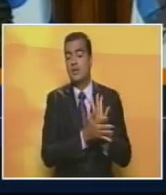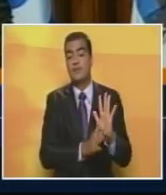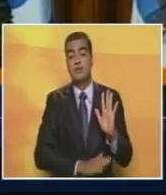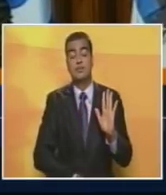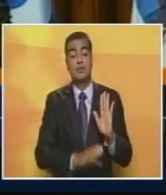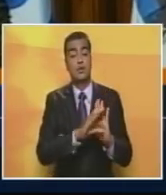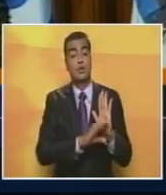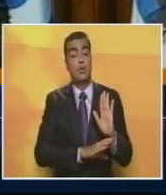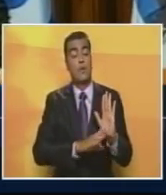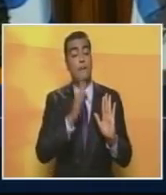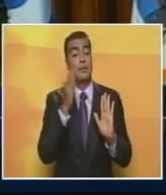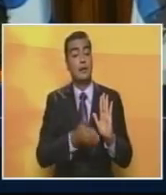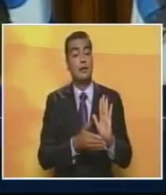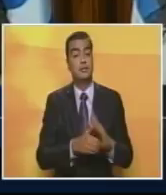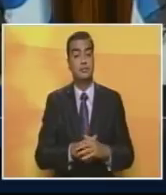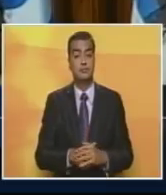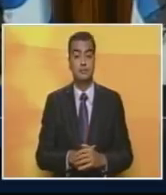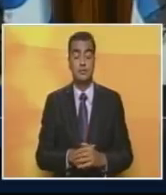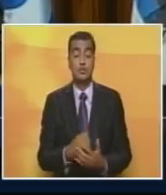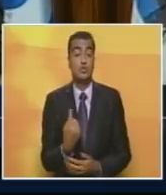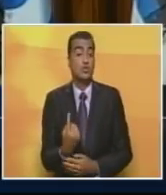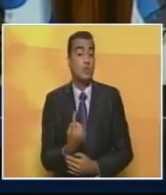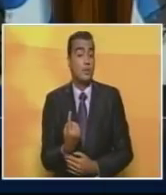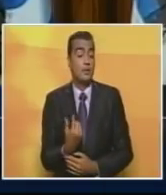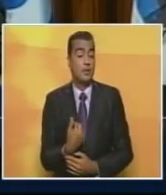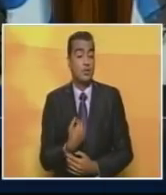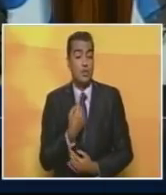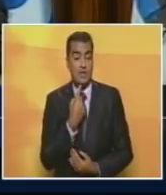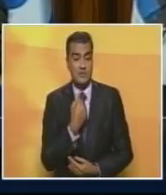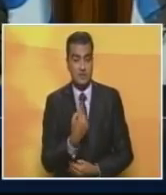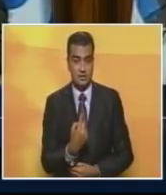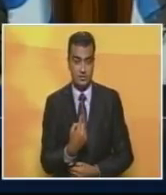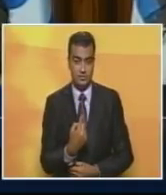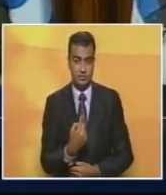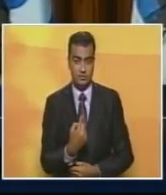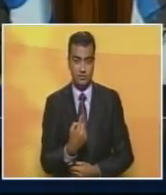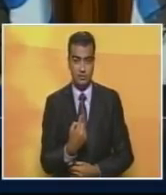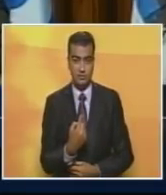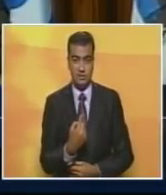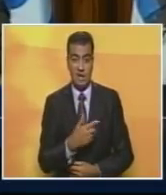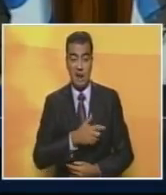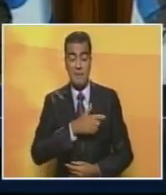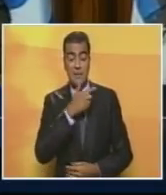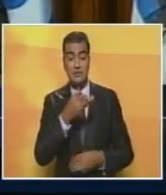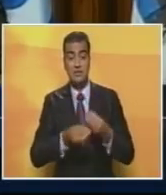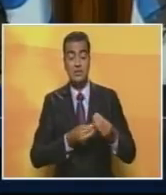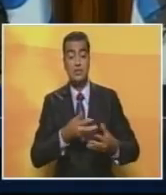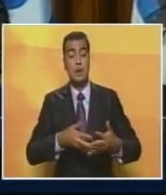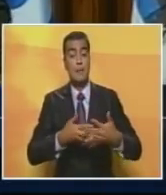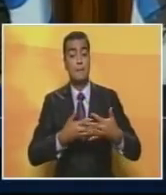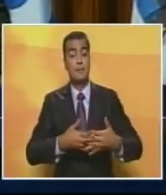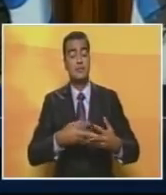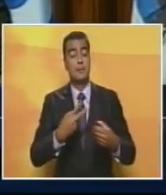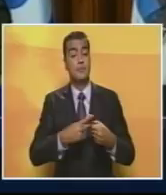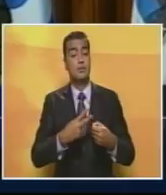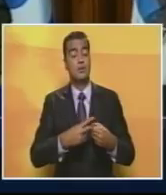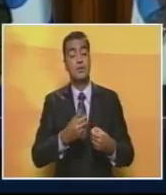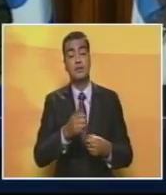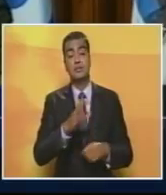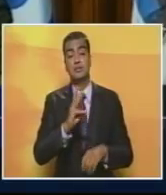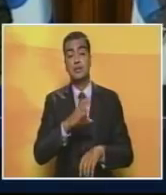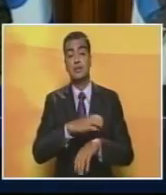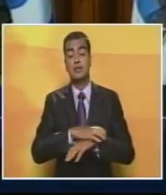el Código Penal en materia de delitos comunes. No, solamente me estoy refiriendo al daño causado a la industria petrolera.